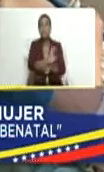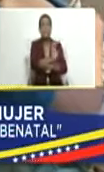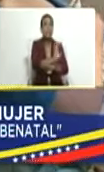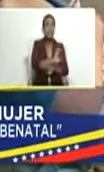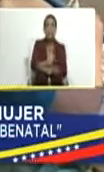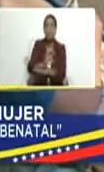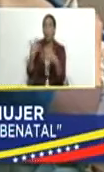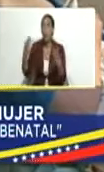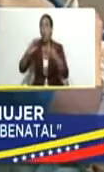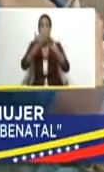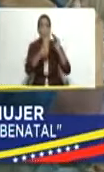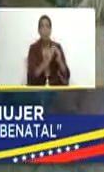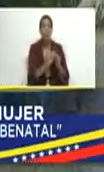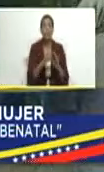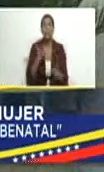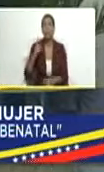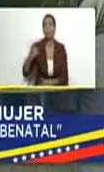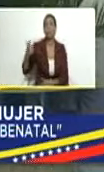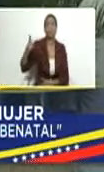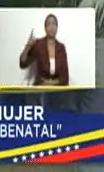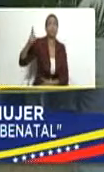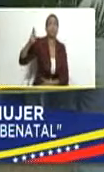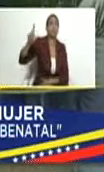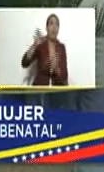nuestra comunidad, teníamos que salir